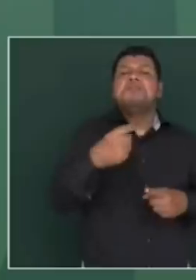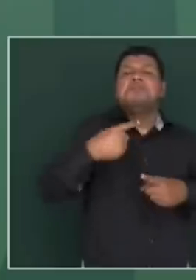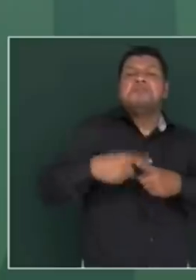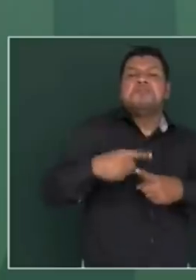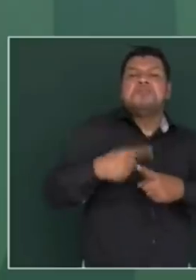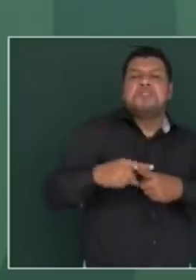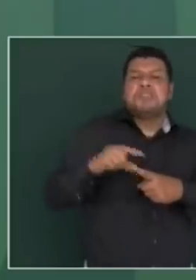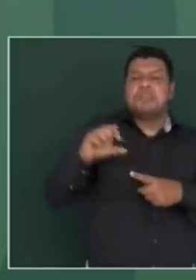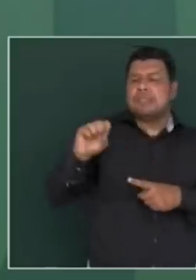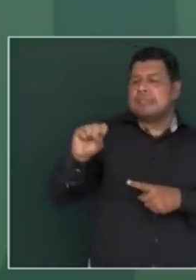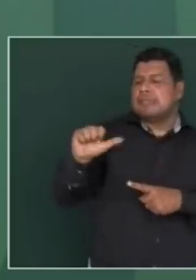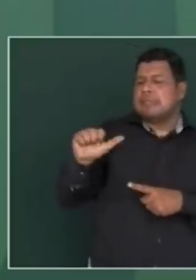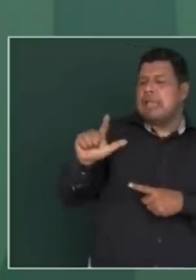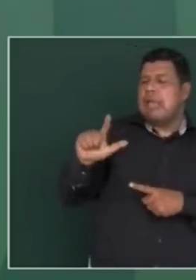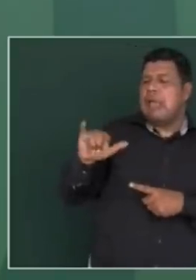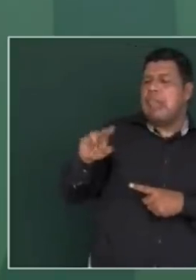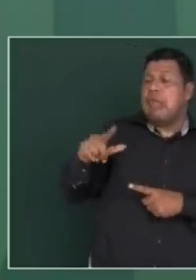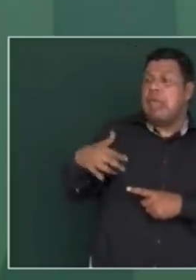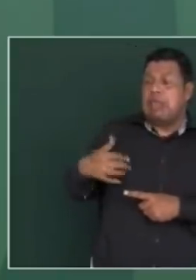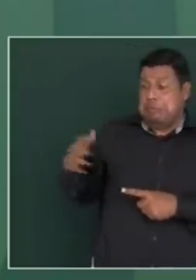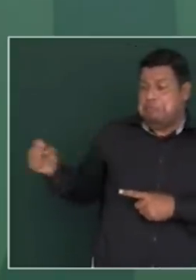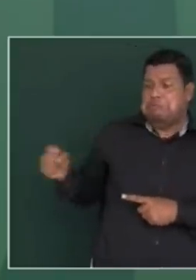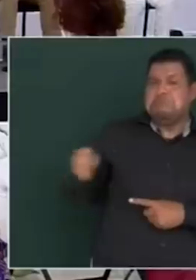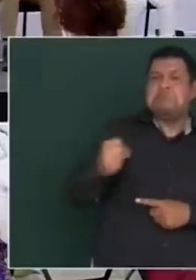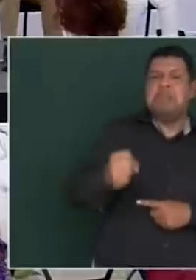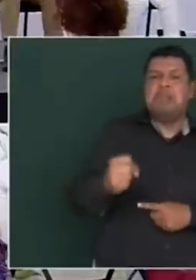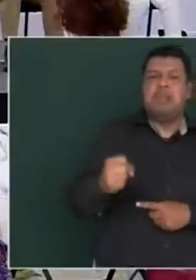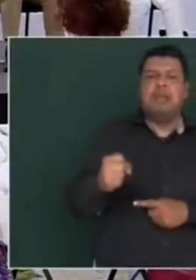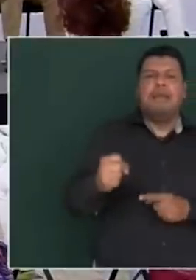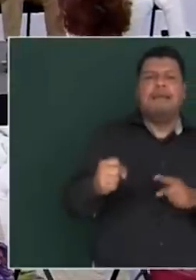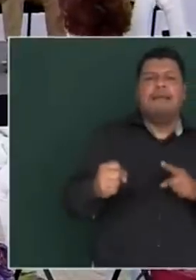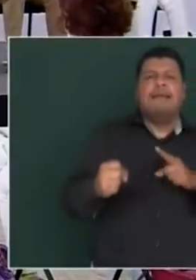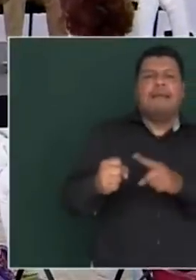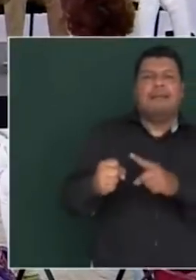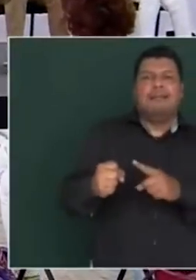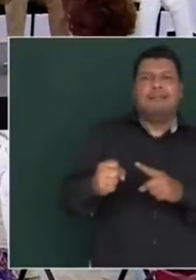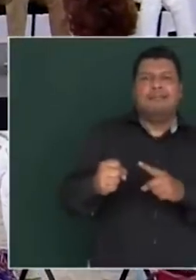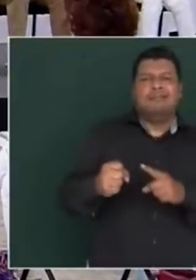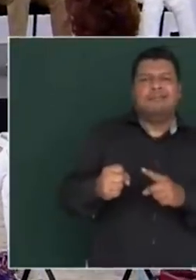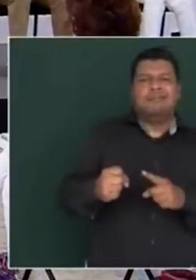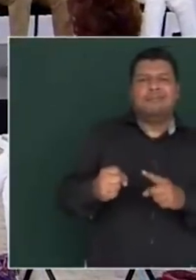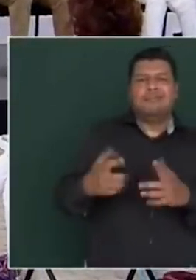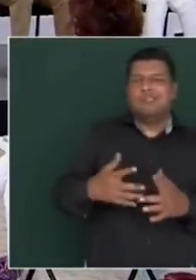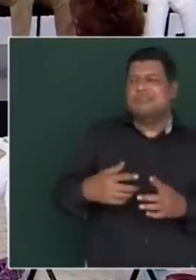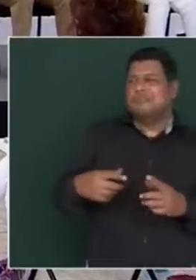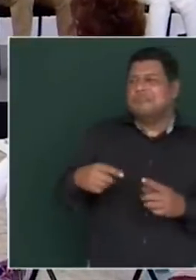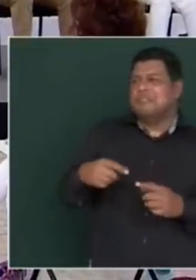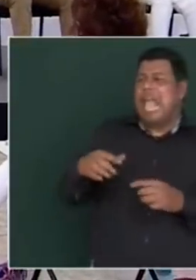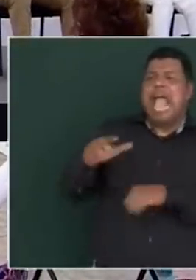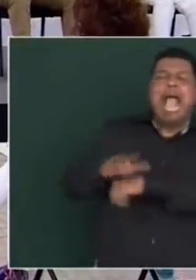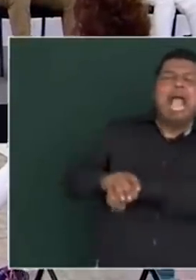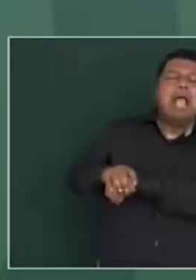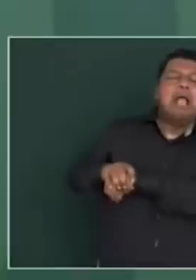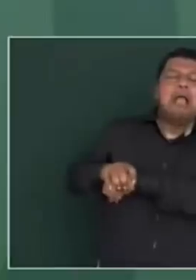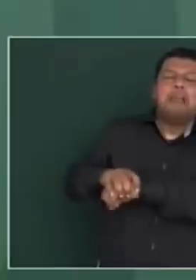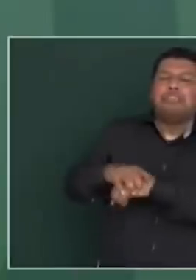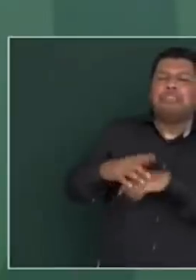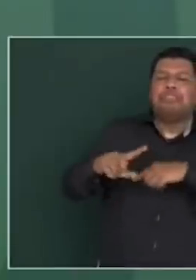Salinas y luego traiciona al mismo Salinas.